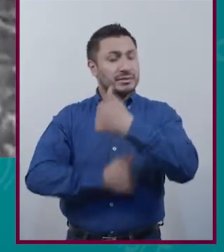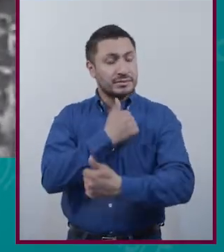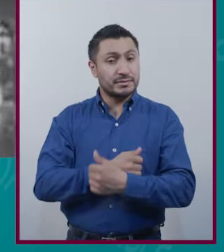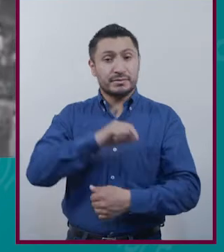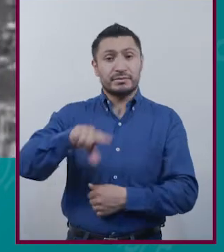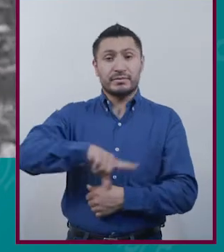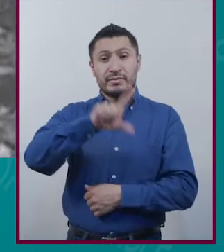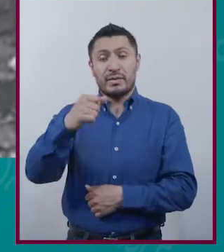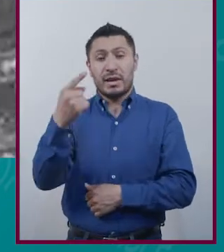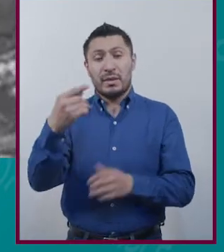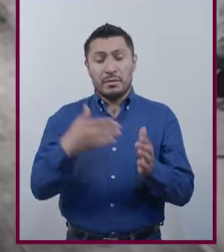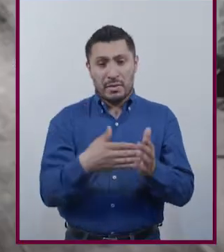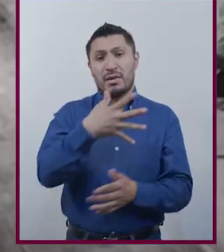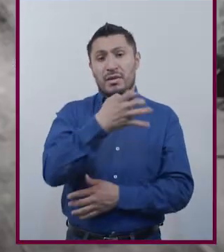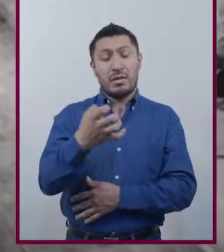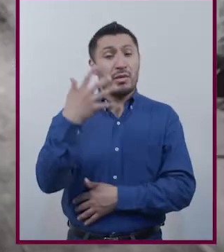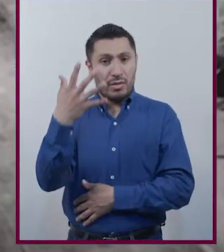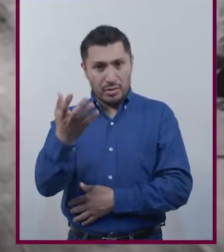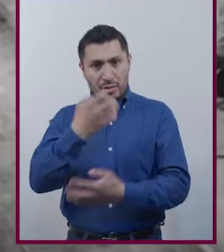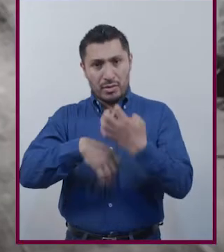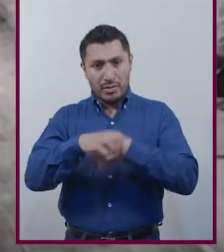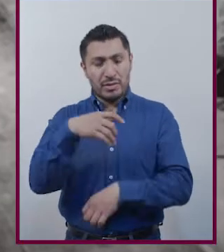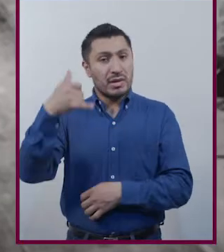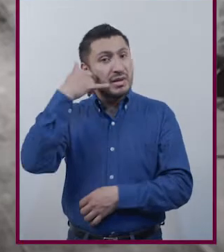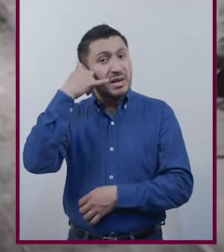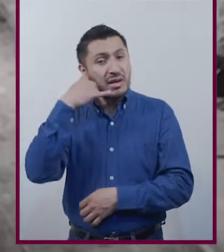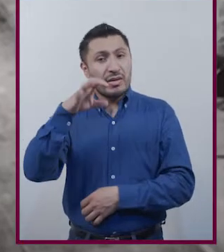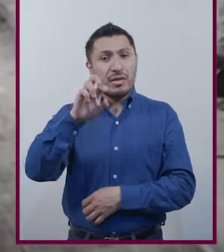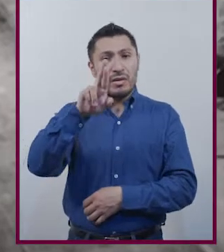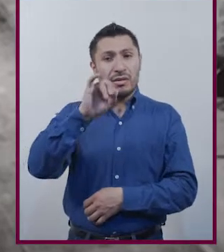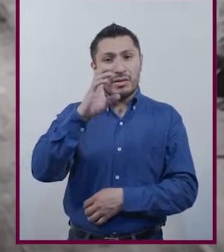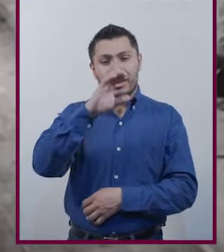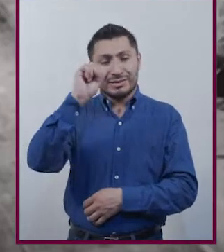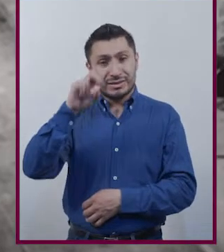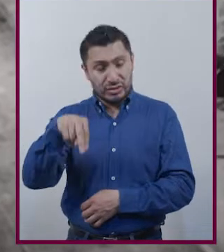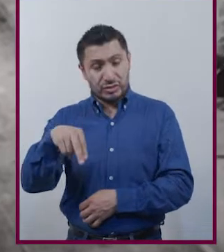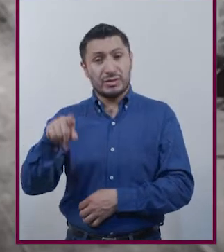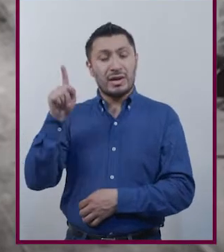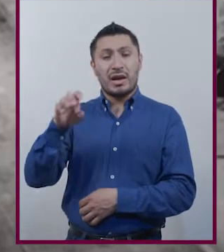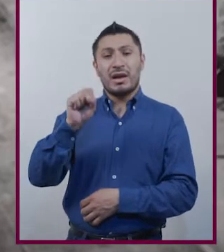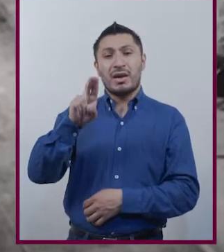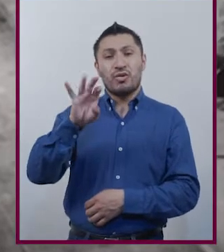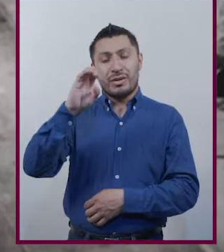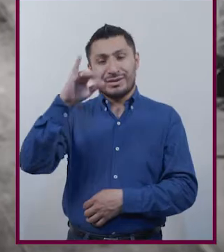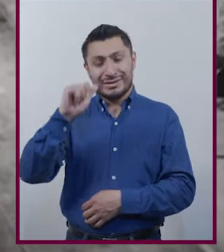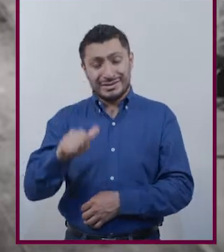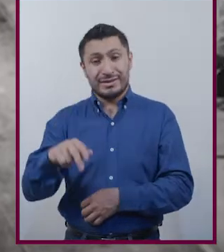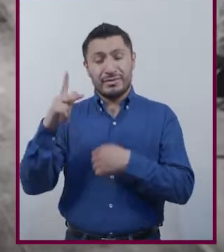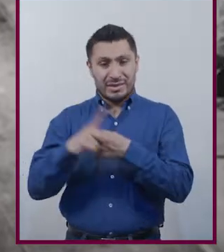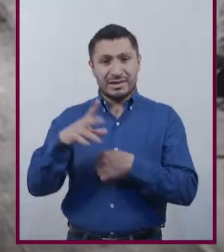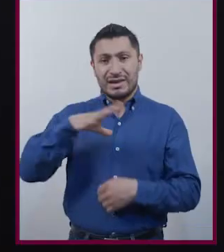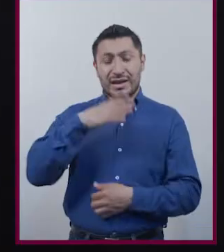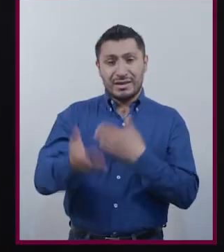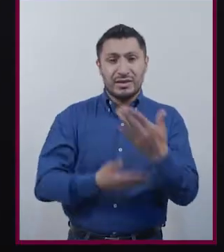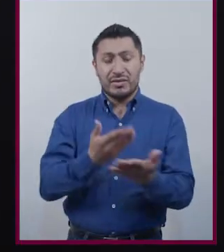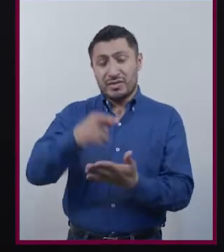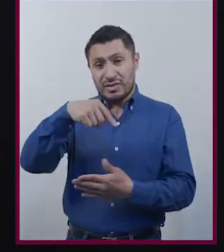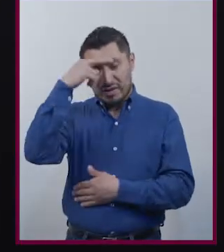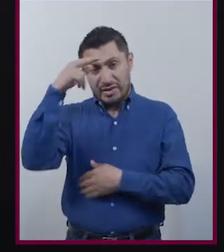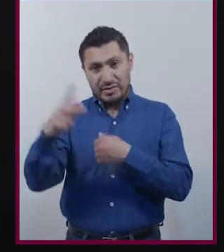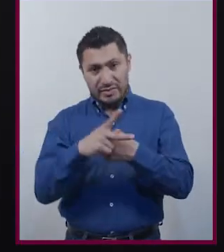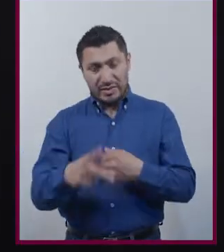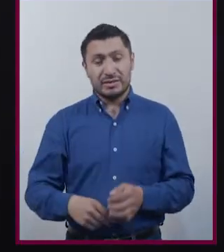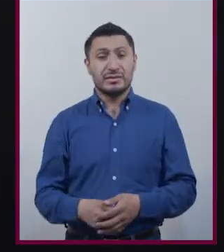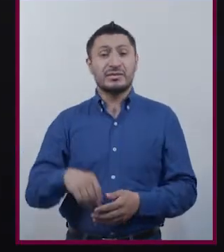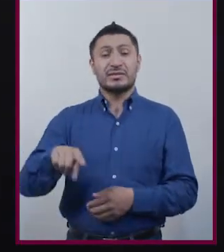de 1905, la empresa Teléfonos Ericsson, de origen sueco, comenzó a dar el servicio en nuestro país. Para el